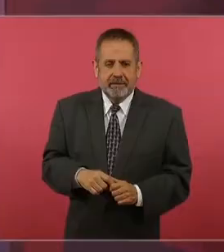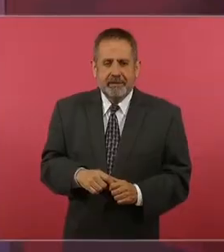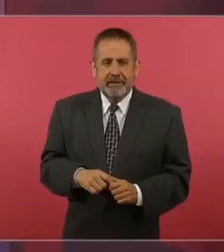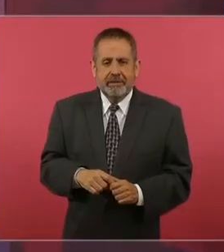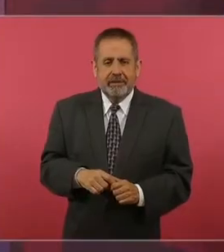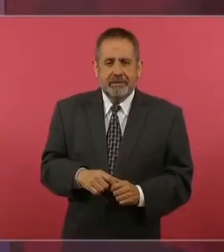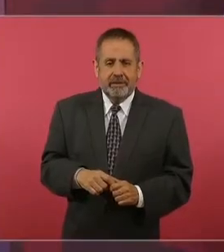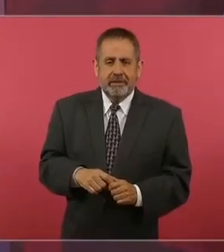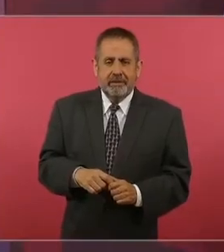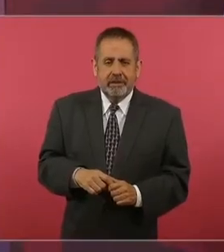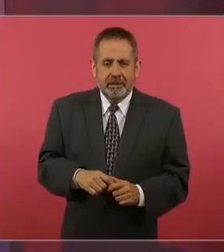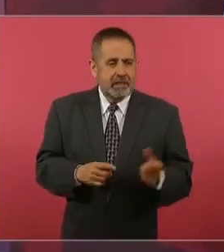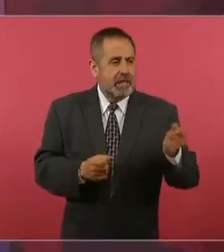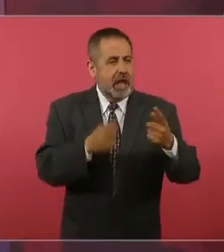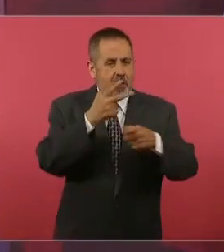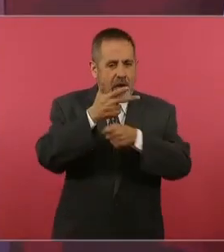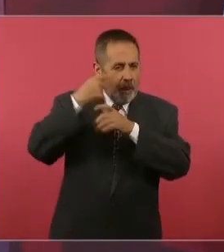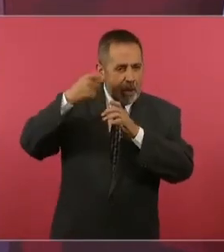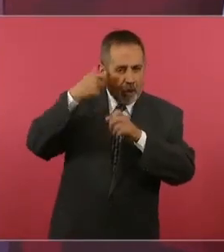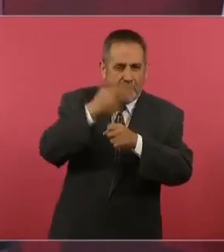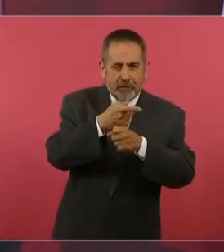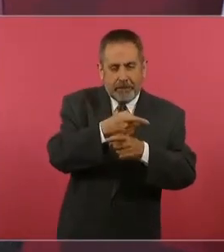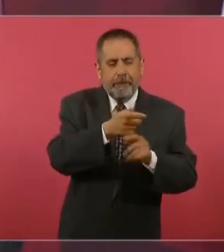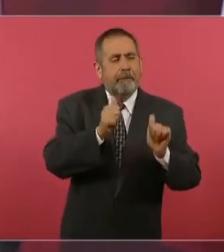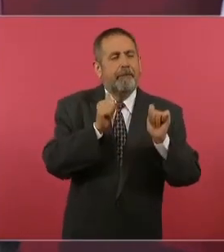y se salvan los camarógrafos,